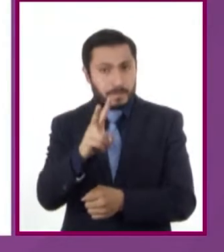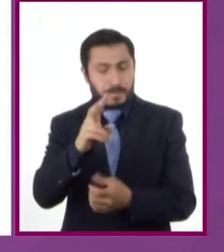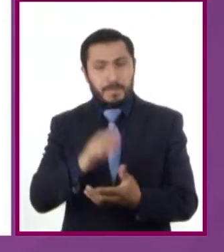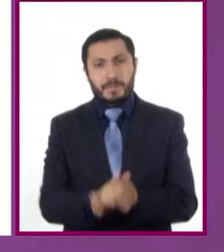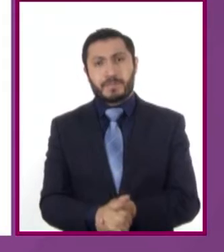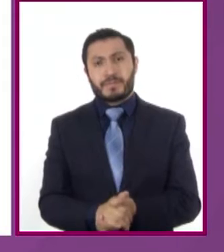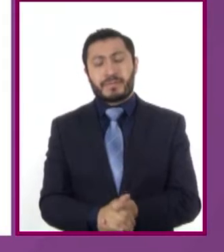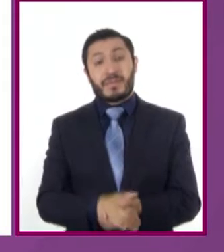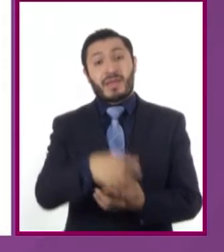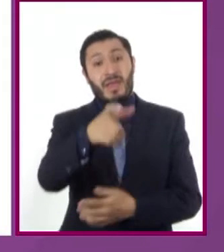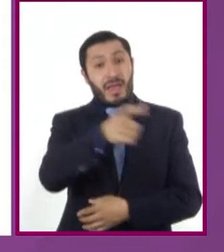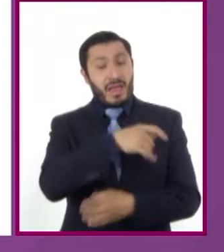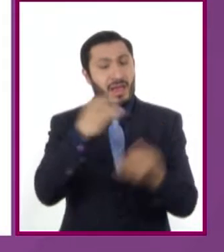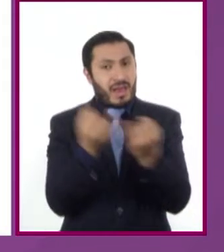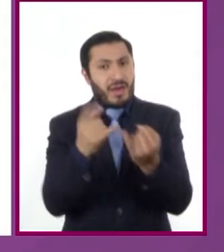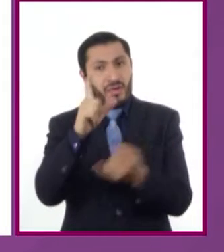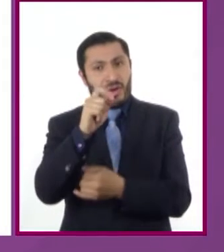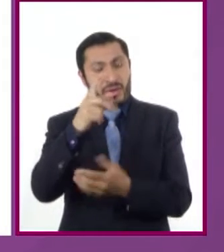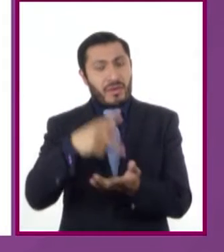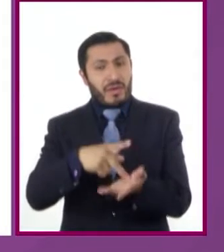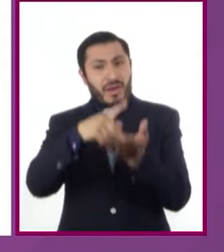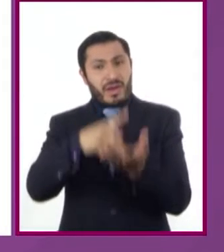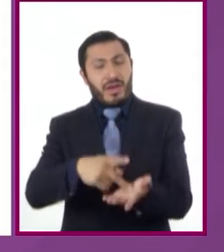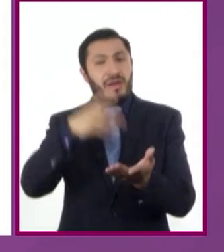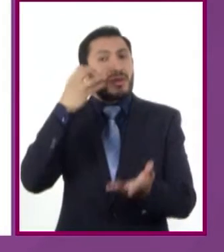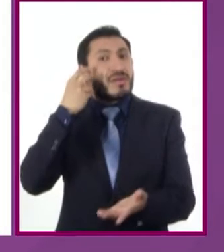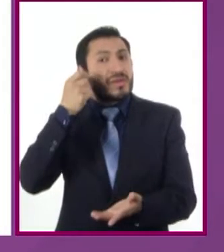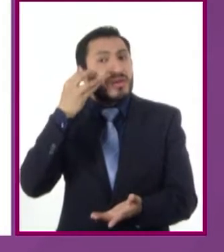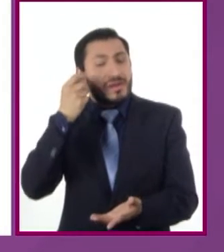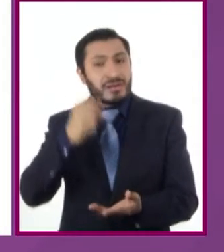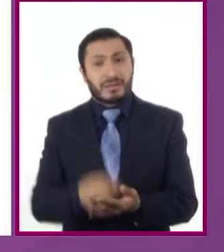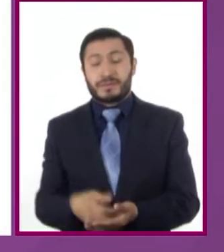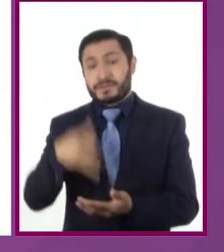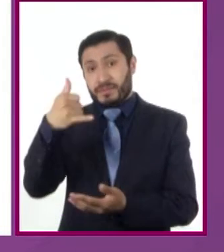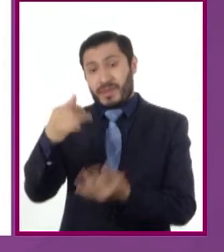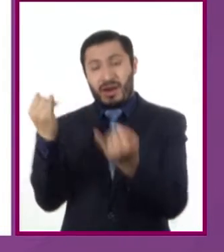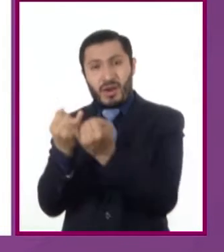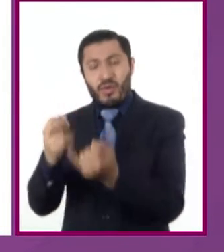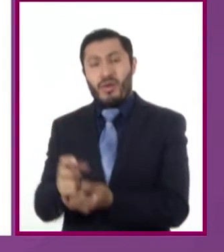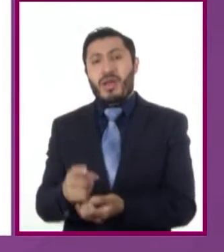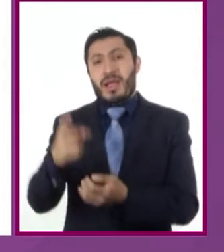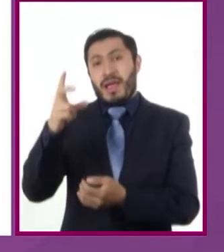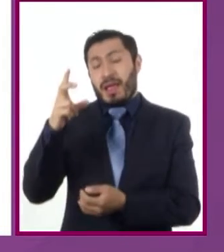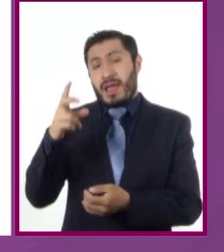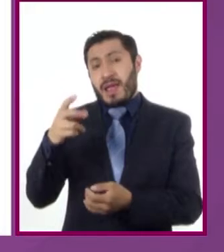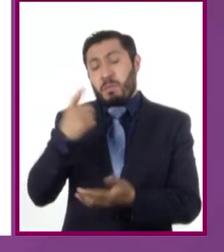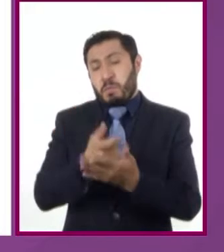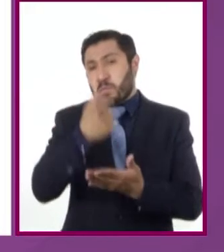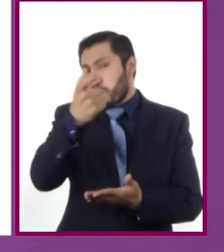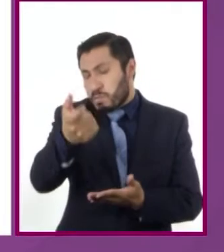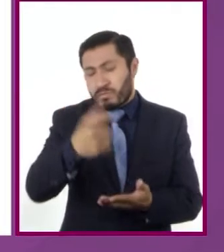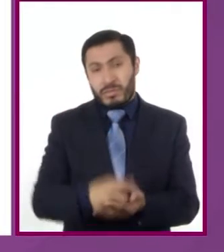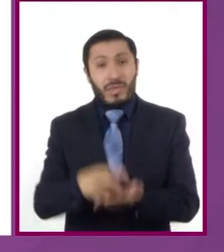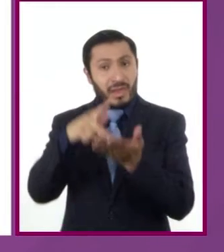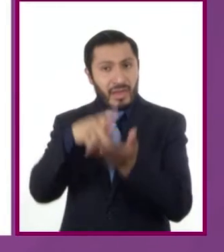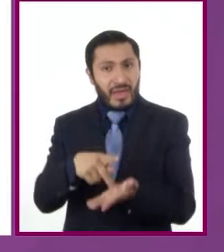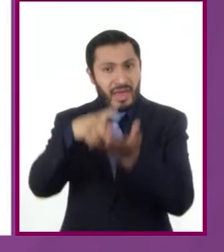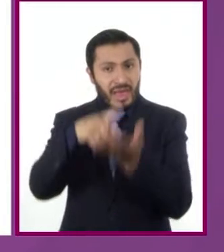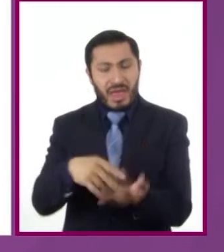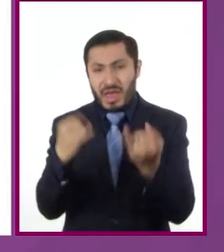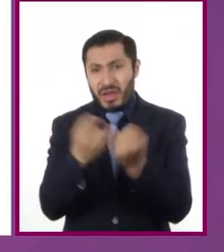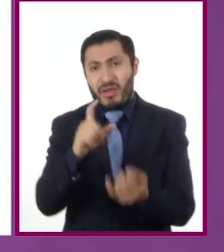donde x es igual a 20 kilogramos de limones, y igual al costo a pagar en pesos, k igual